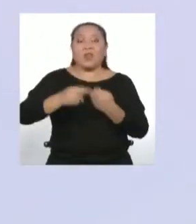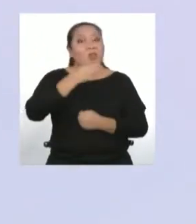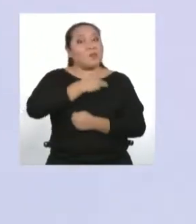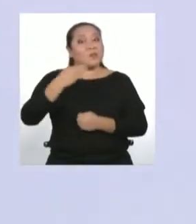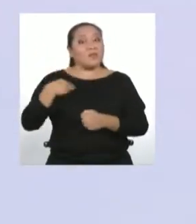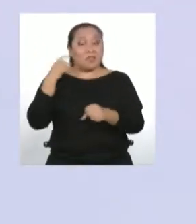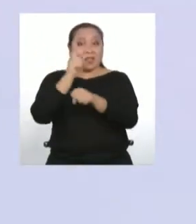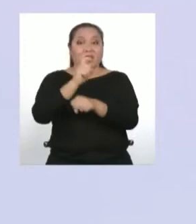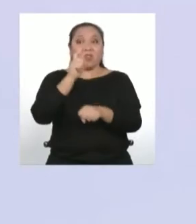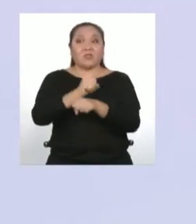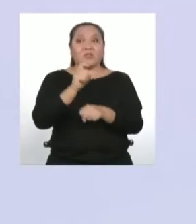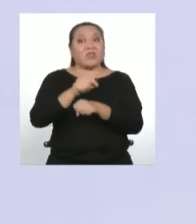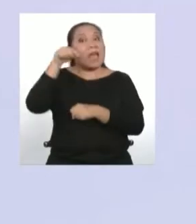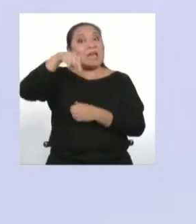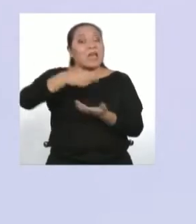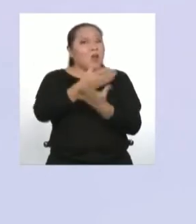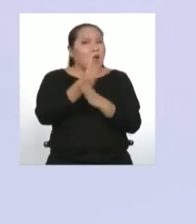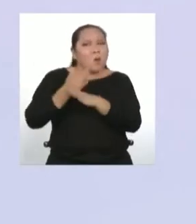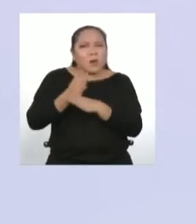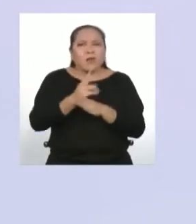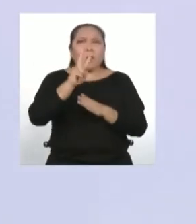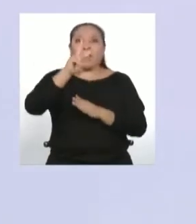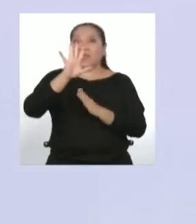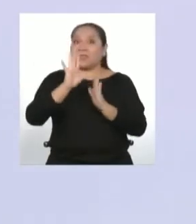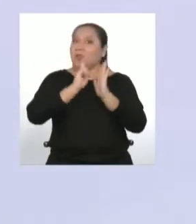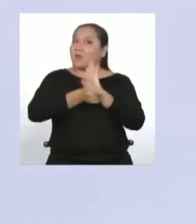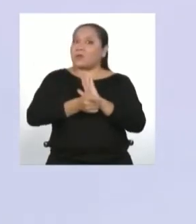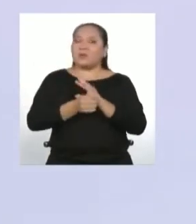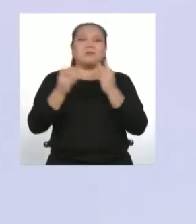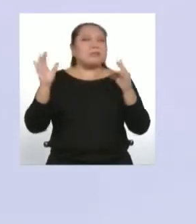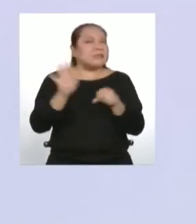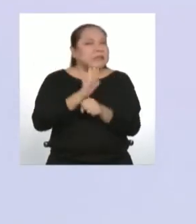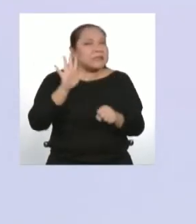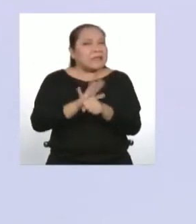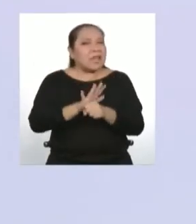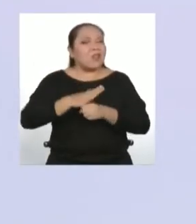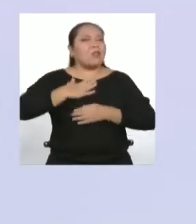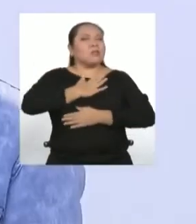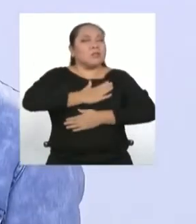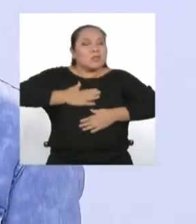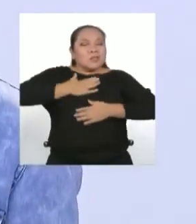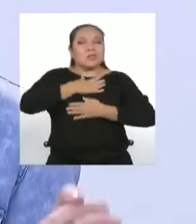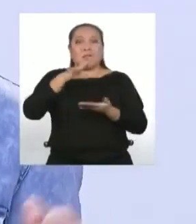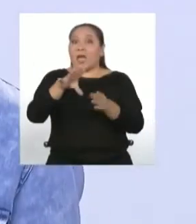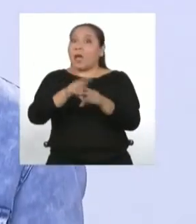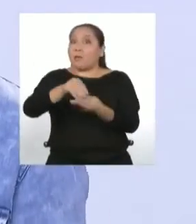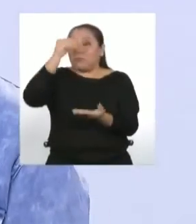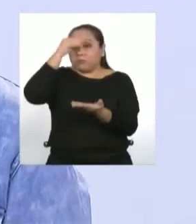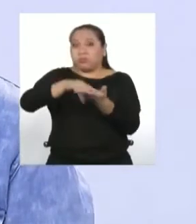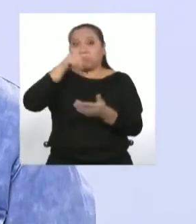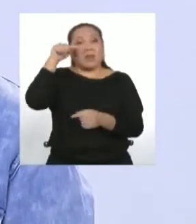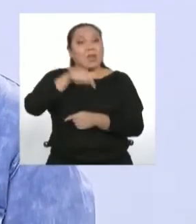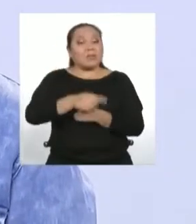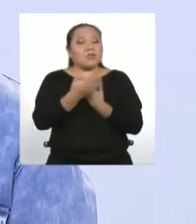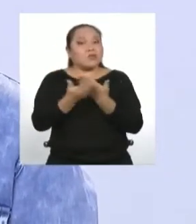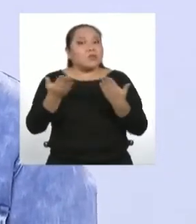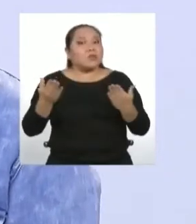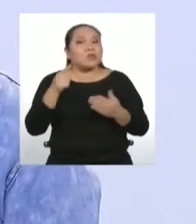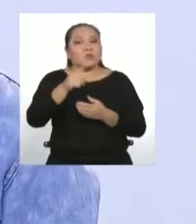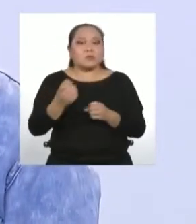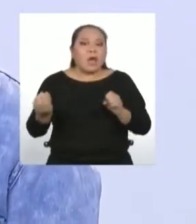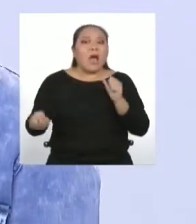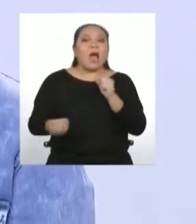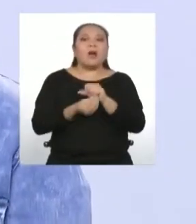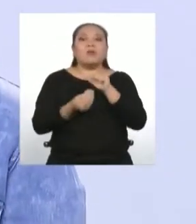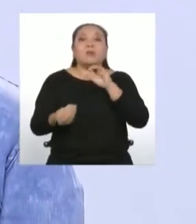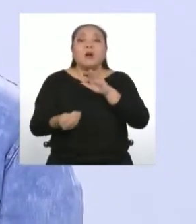Ministerio de Educación donde compartiremos 25 minutos llenos de entretenimiento y aprendizaje. Recuerden que estas son herramientas que van a poder complementar en